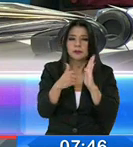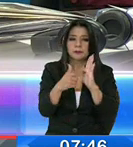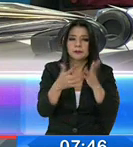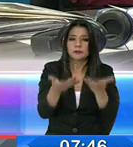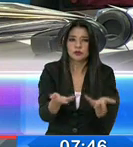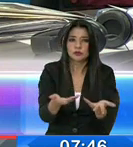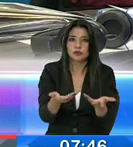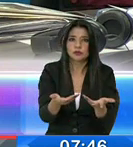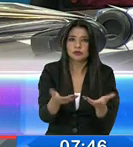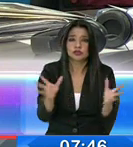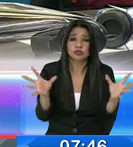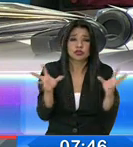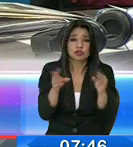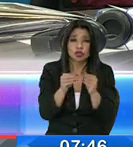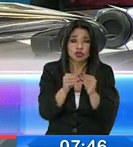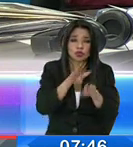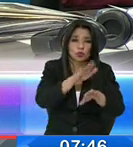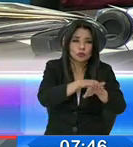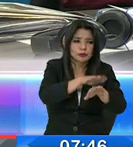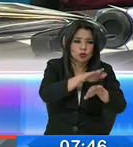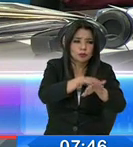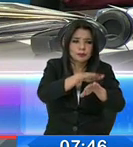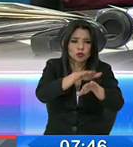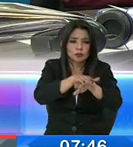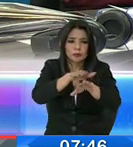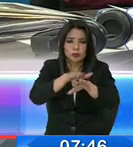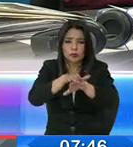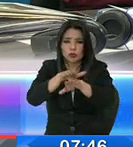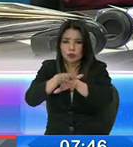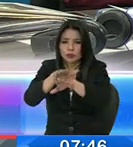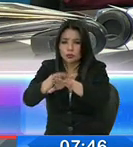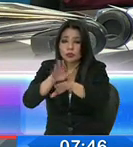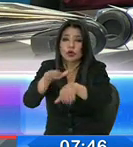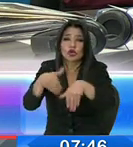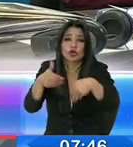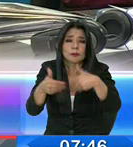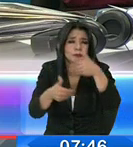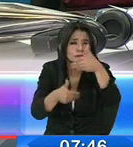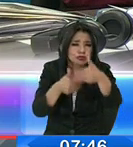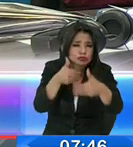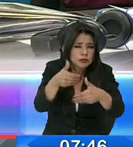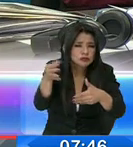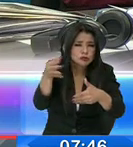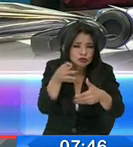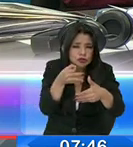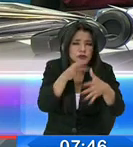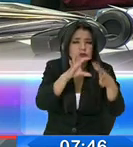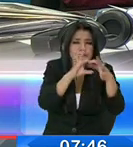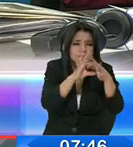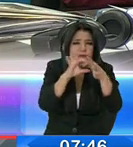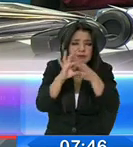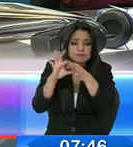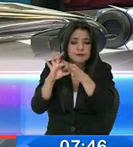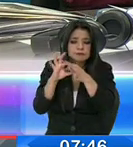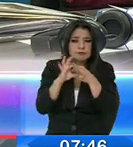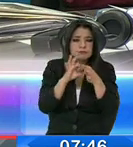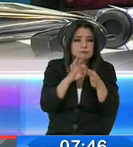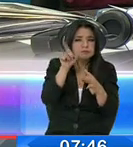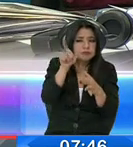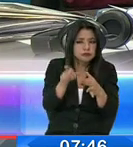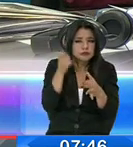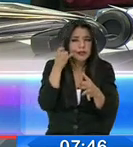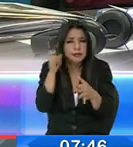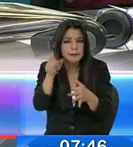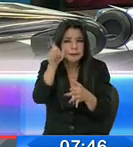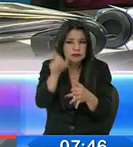cadena de causalidad del vínculo de causalidad y que demuestre que esos hechos fueron